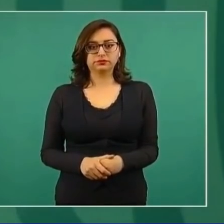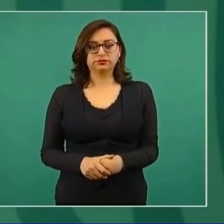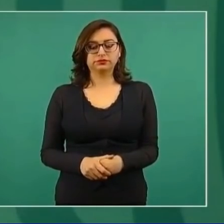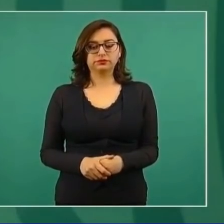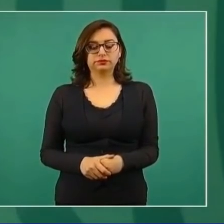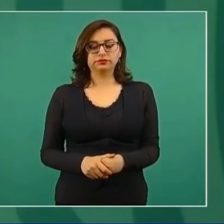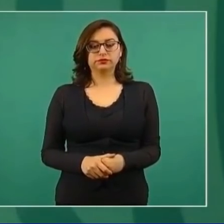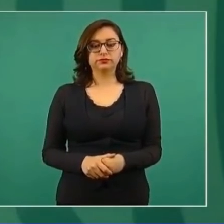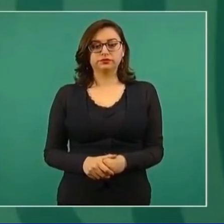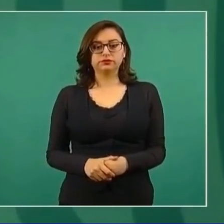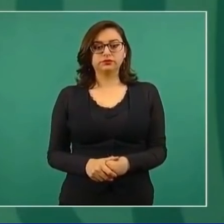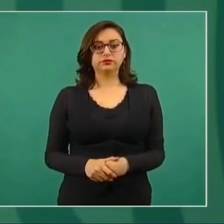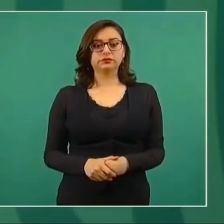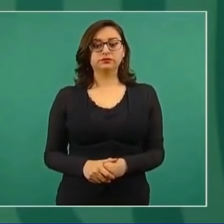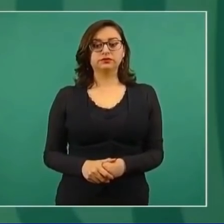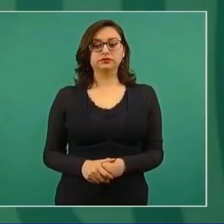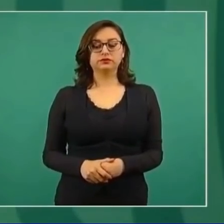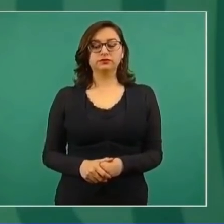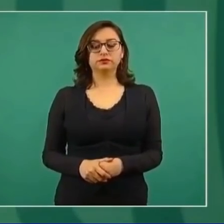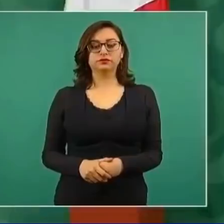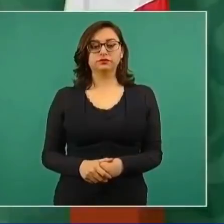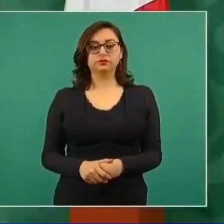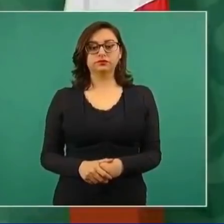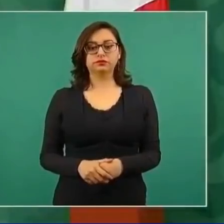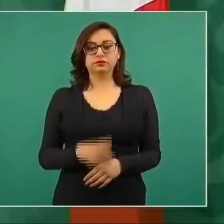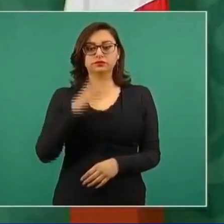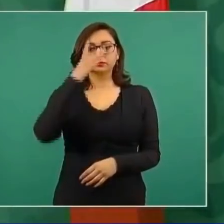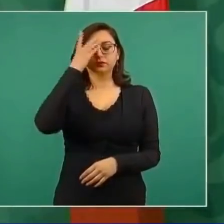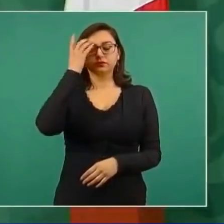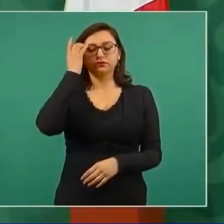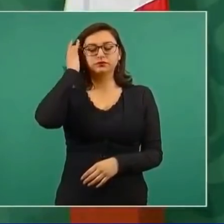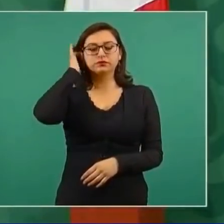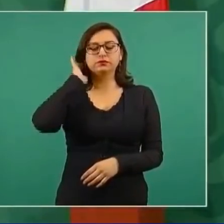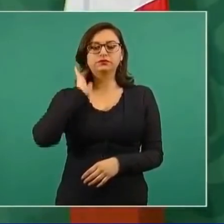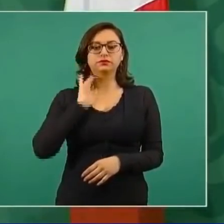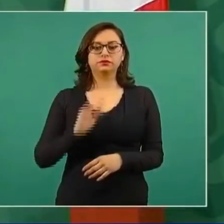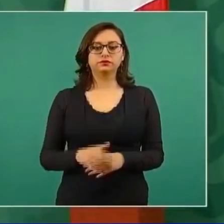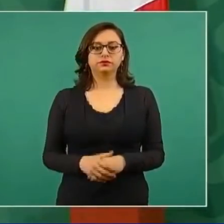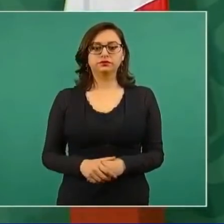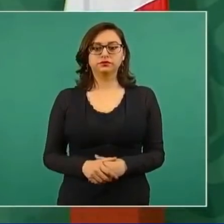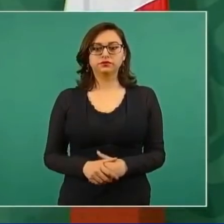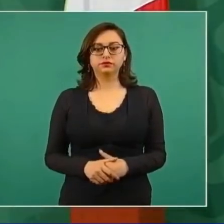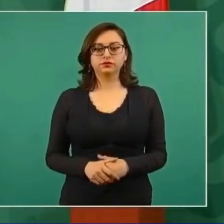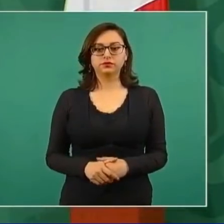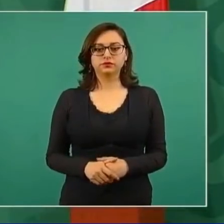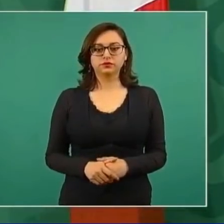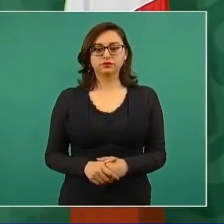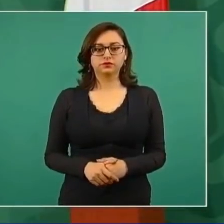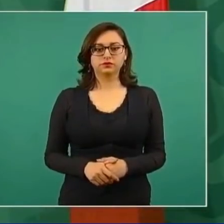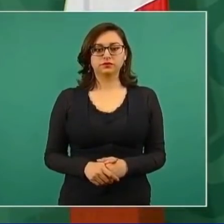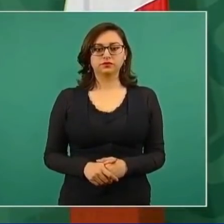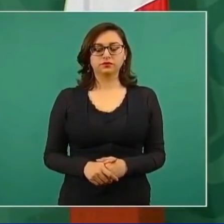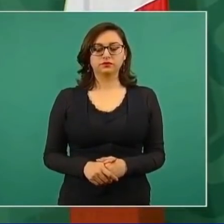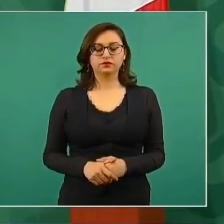Y también no crean que hay condiciones como para aceptar